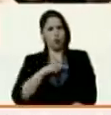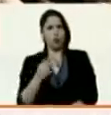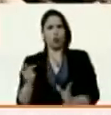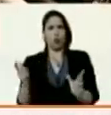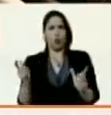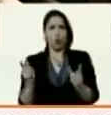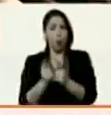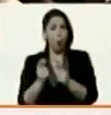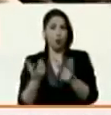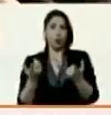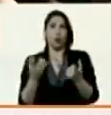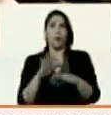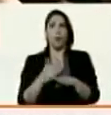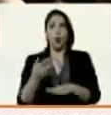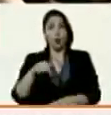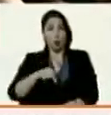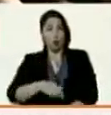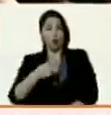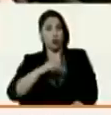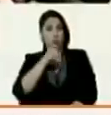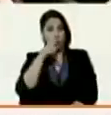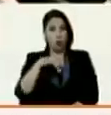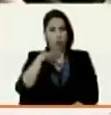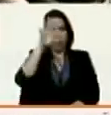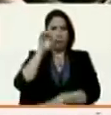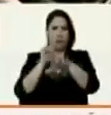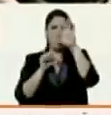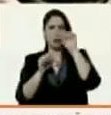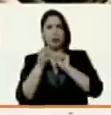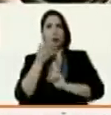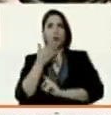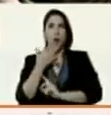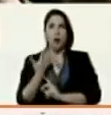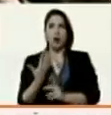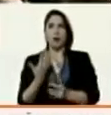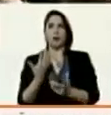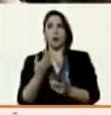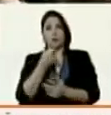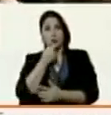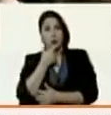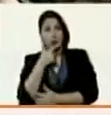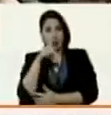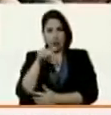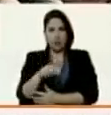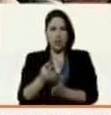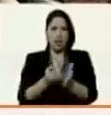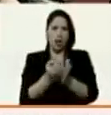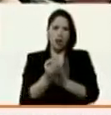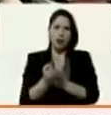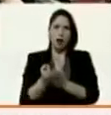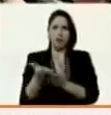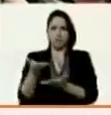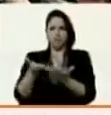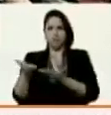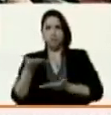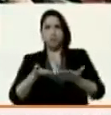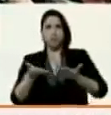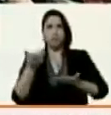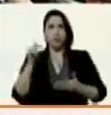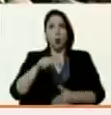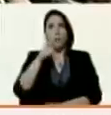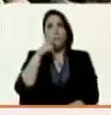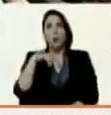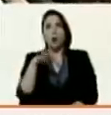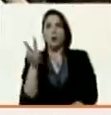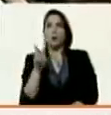hoy nuestro pueblo no ha aprendido una cosa extraordinaria mente hermosa la colectiva hoy el pueblo